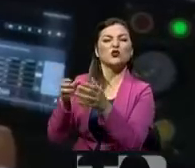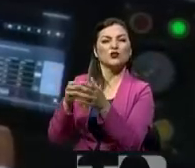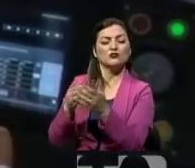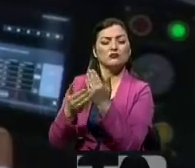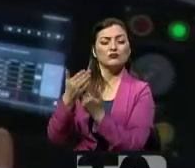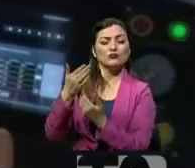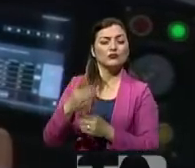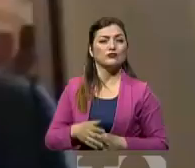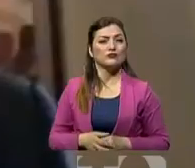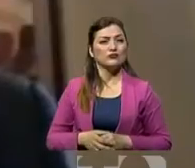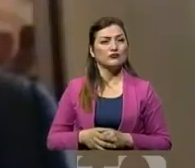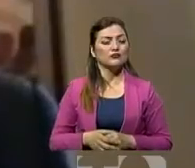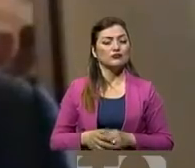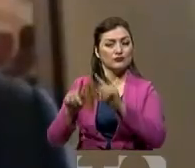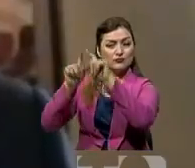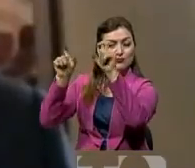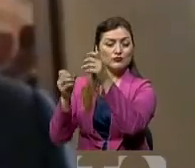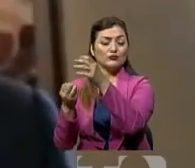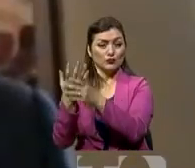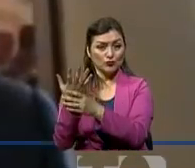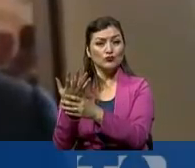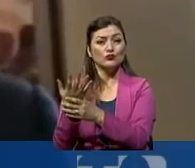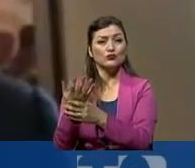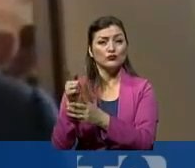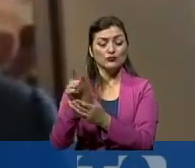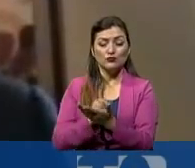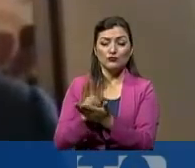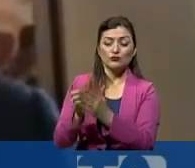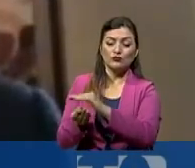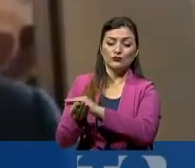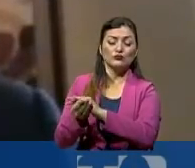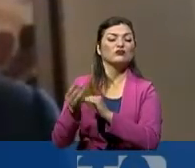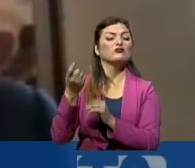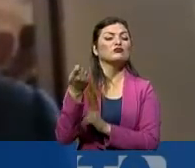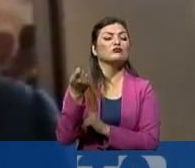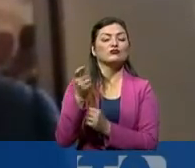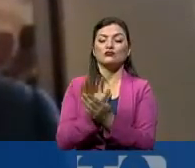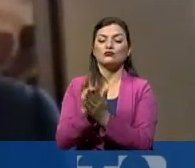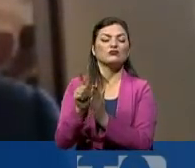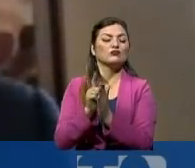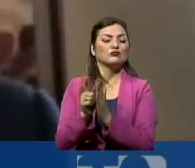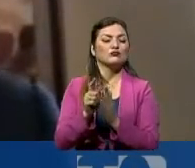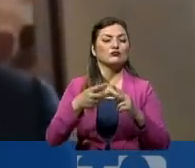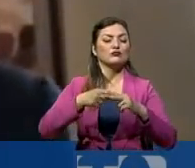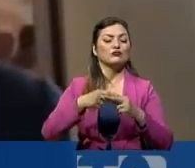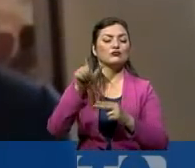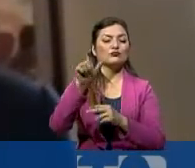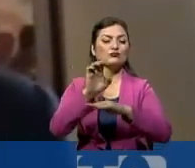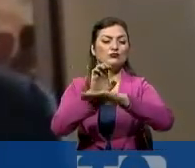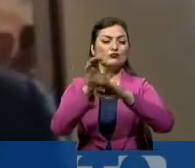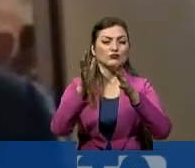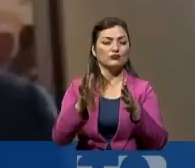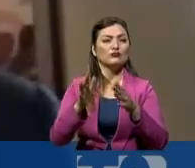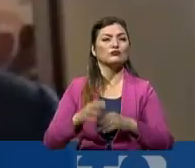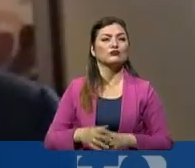sencilla. Esta empresa que se creó solo para recibir dinero tiene relación, como he dicho, con una persona ecuatoriana, en